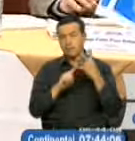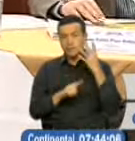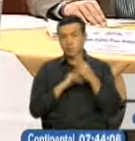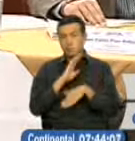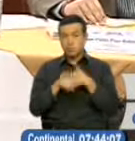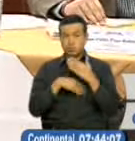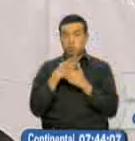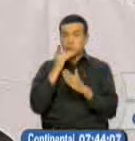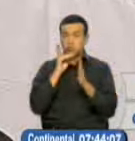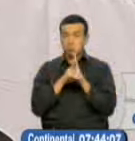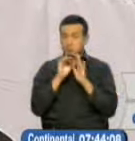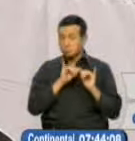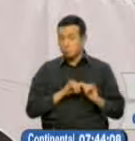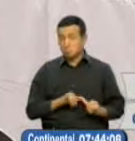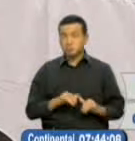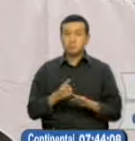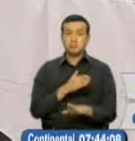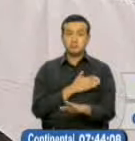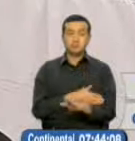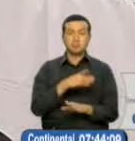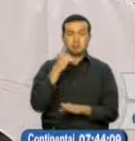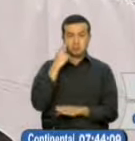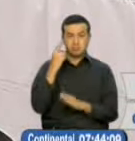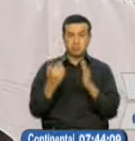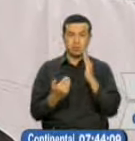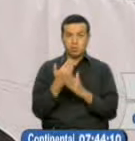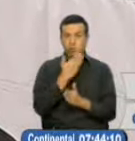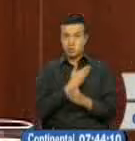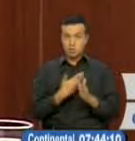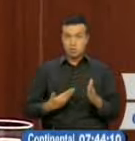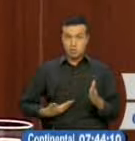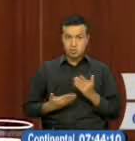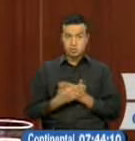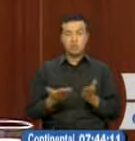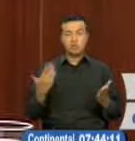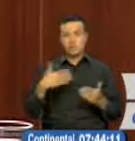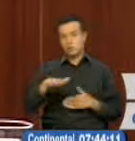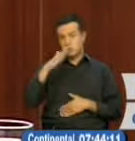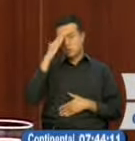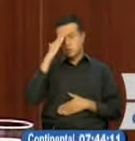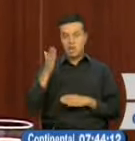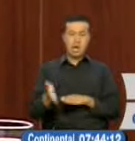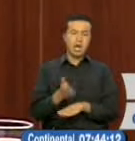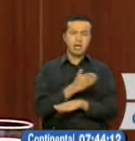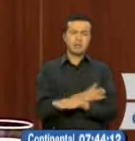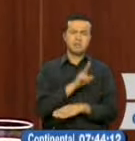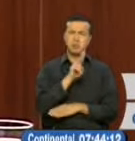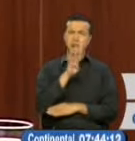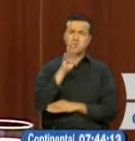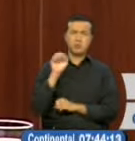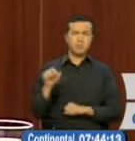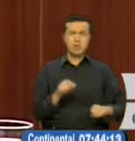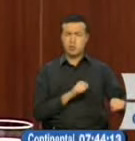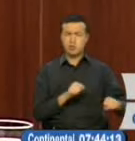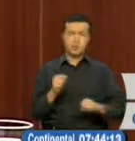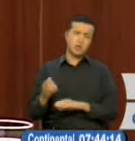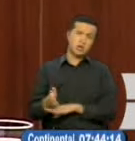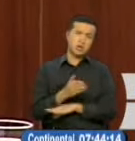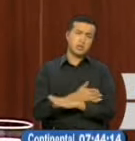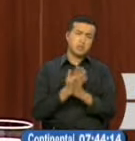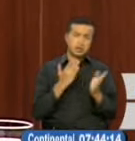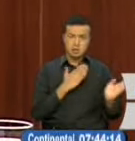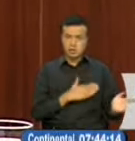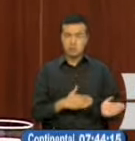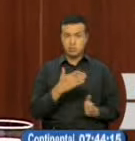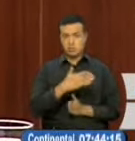recursos posibles se ventilarán previo a la posesión de las nuevas autoridades. Efectivamente será mucho antes del 24 de mayo. Por tanto,